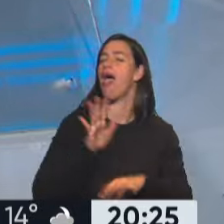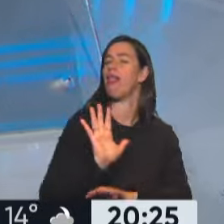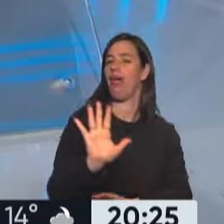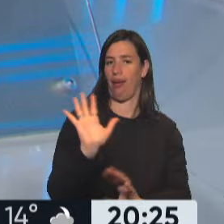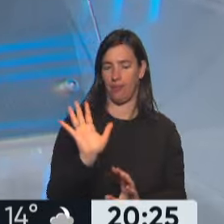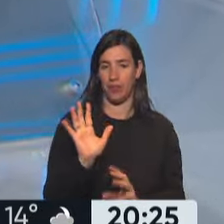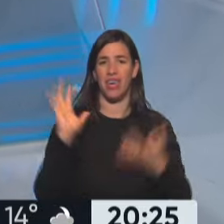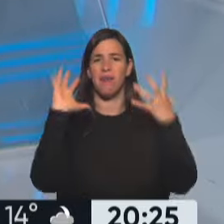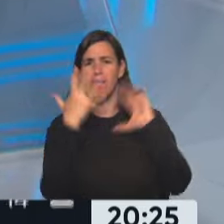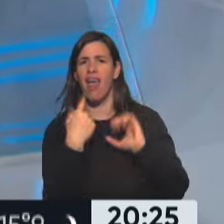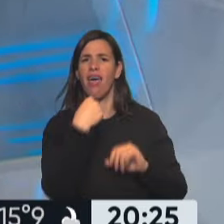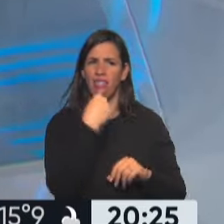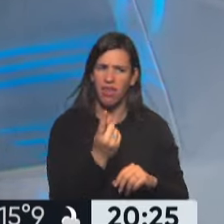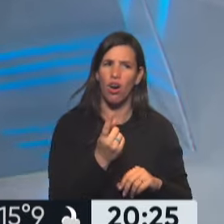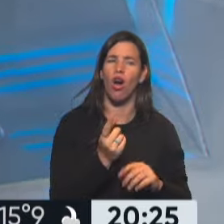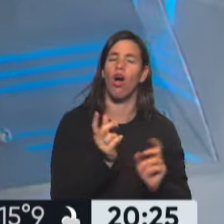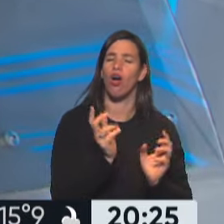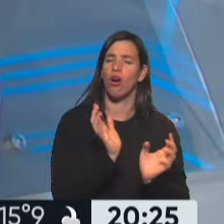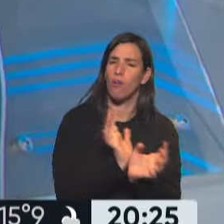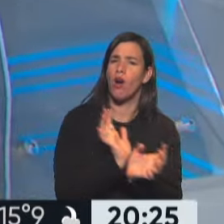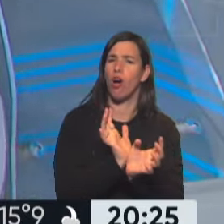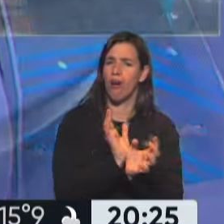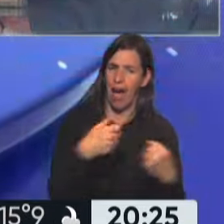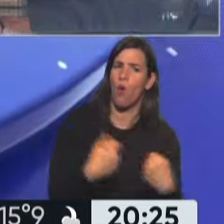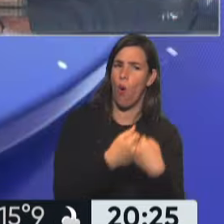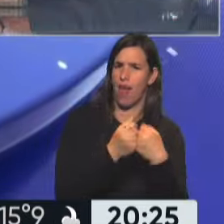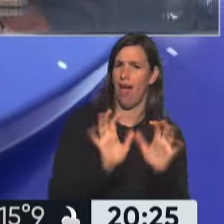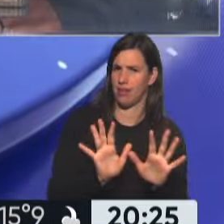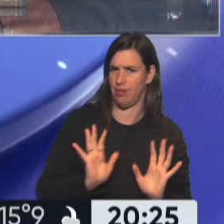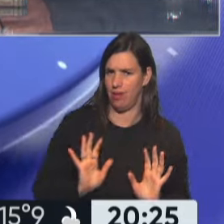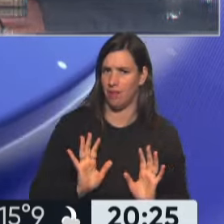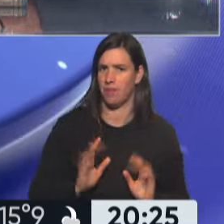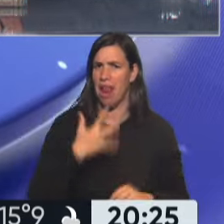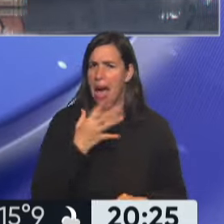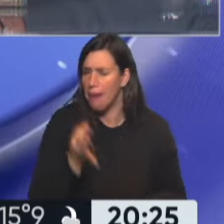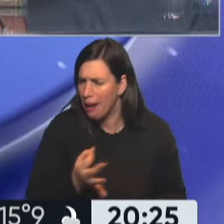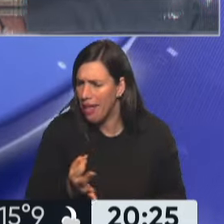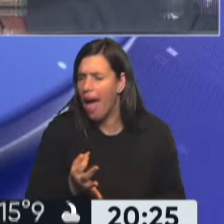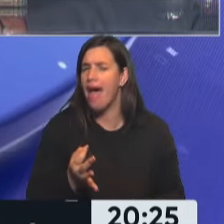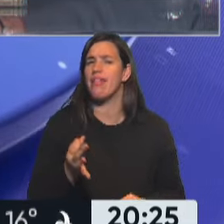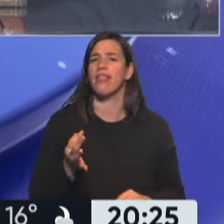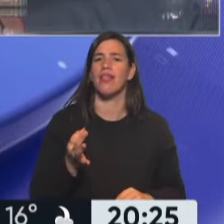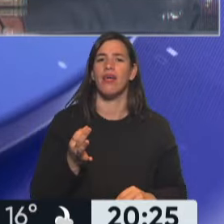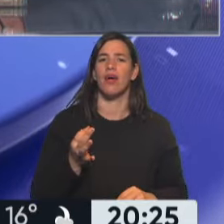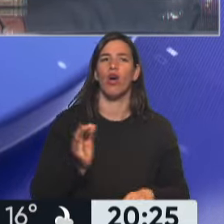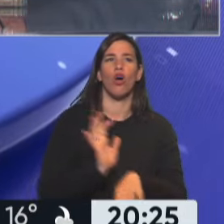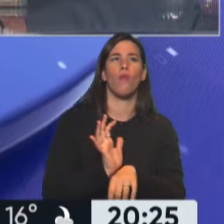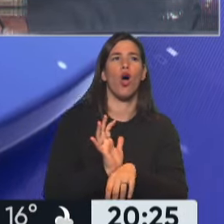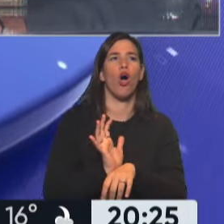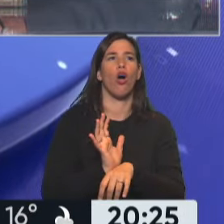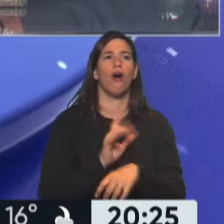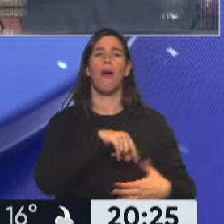la misma manera en casi todas las oportunidades la verdad es que no quiero vincularme con la